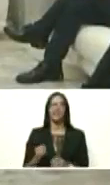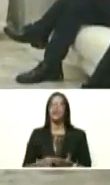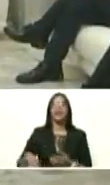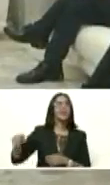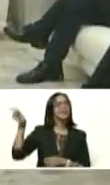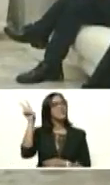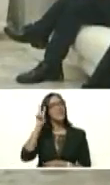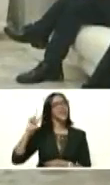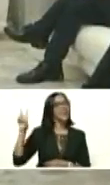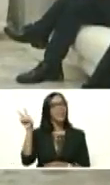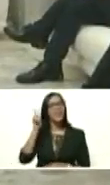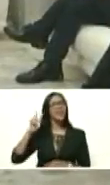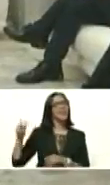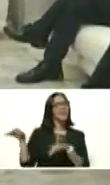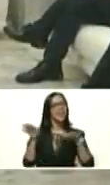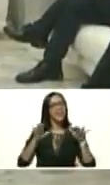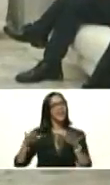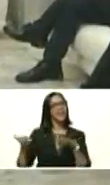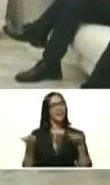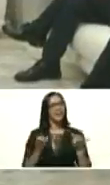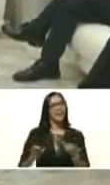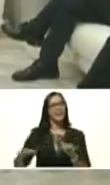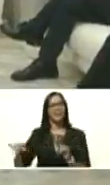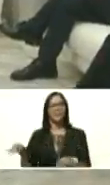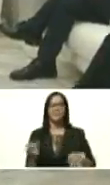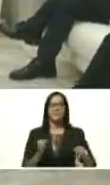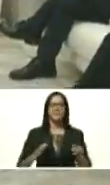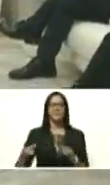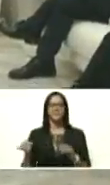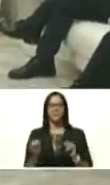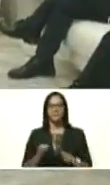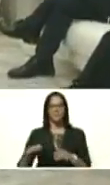En Venezuela.